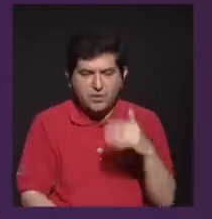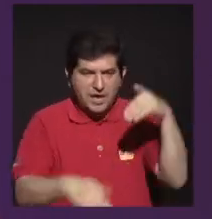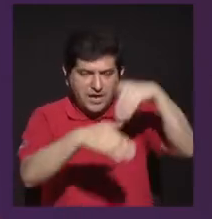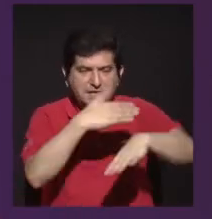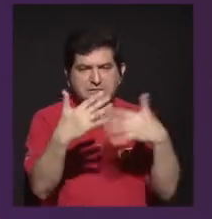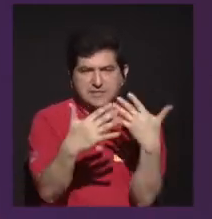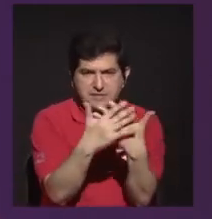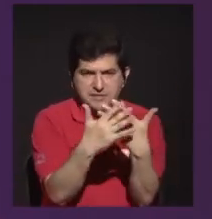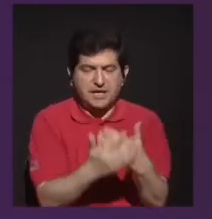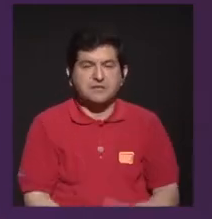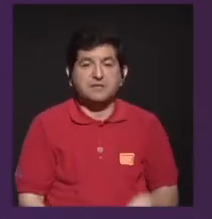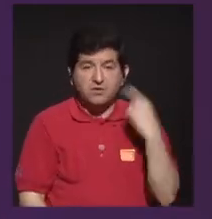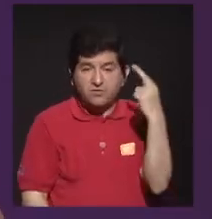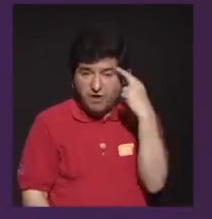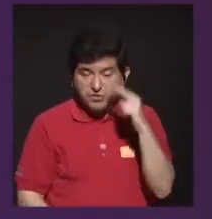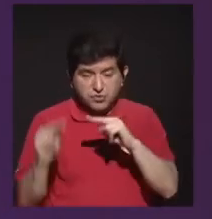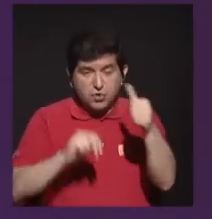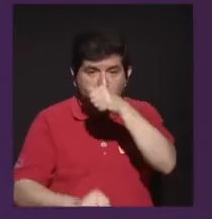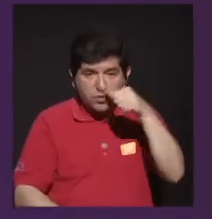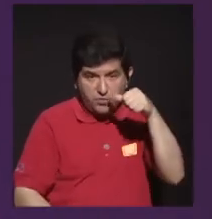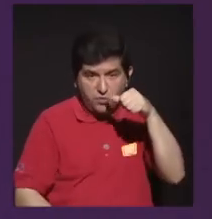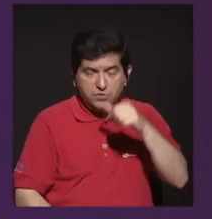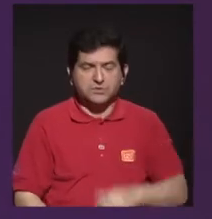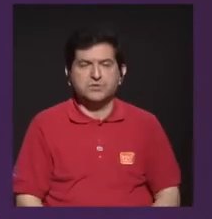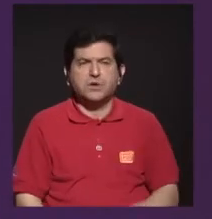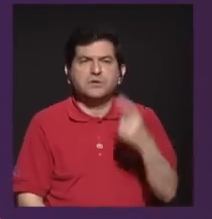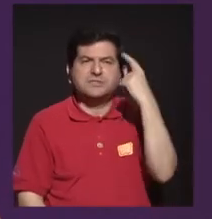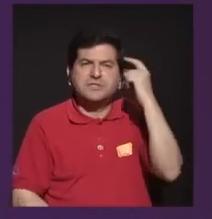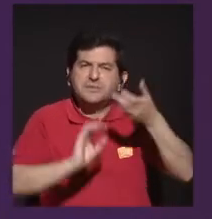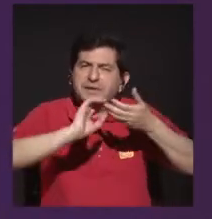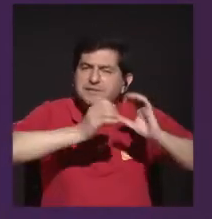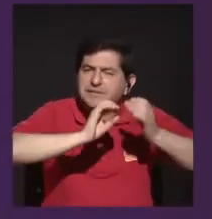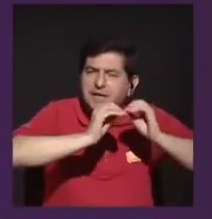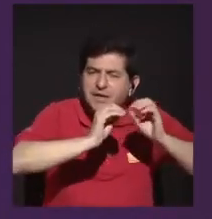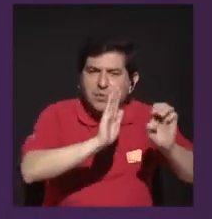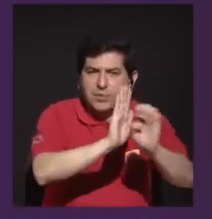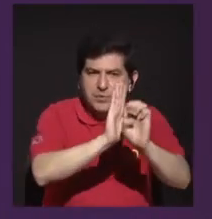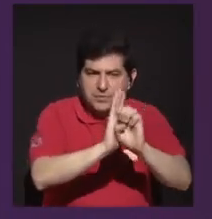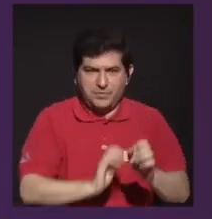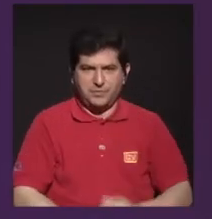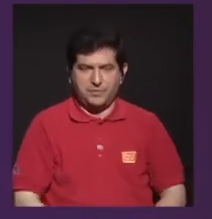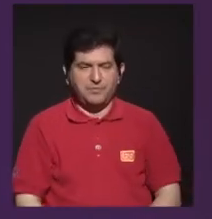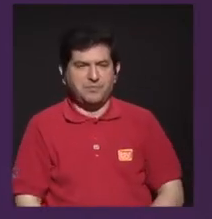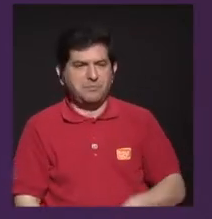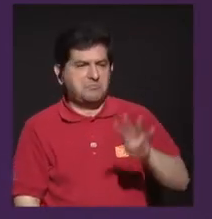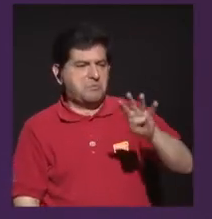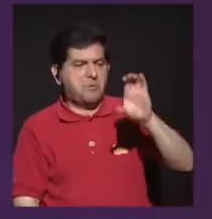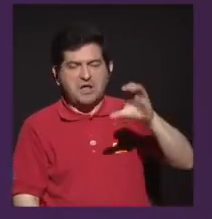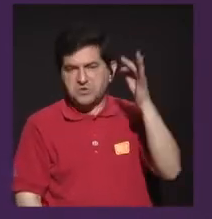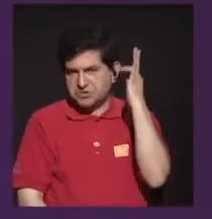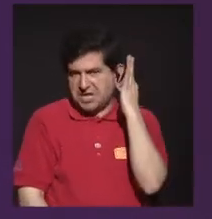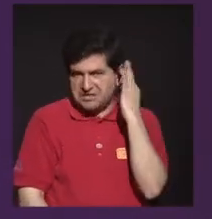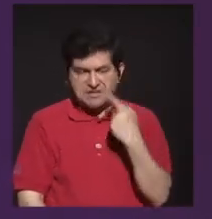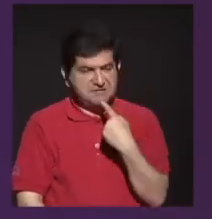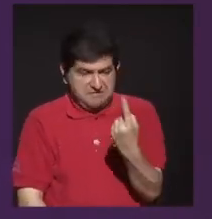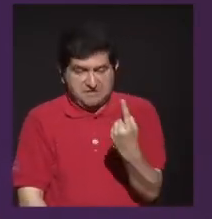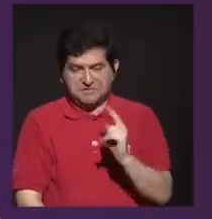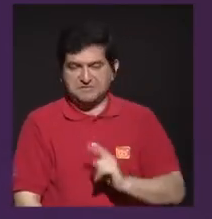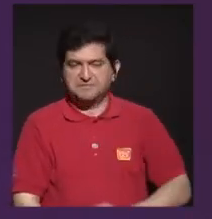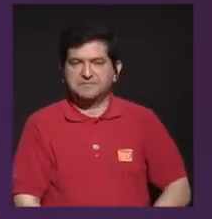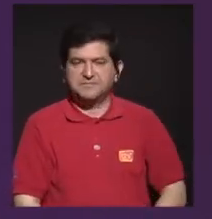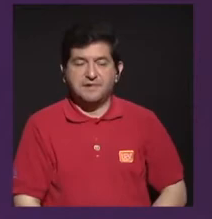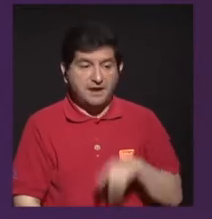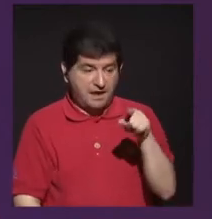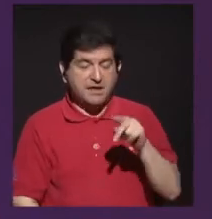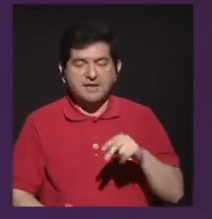cárcel entra por tráfico. Si pensamos en algunos números, por ejemplo, digamos que son 400 mujeres estas, ¿verdad?, que